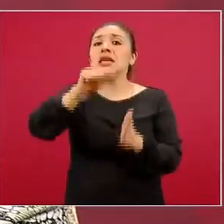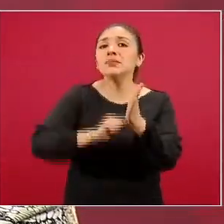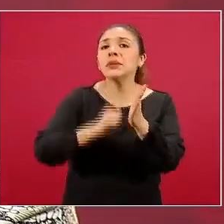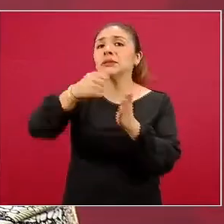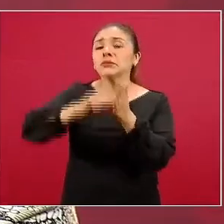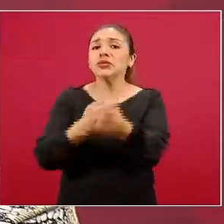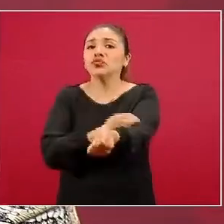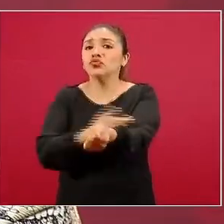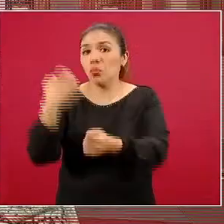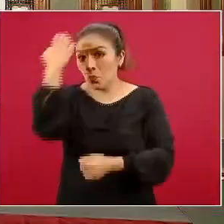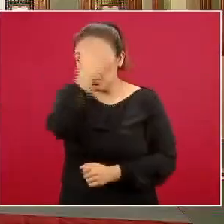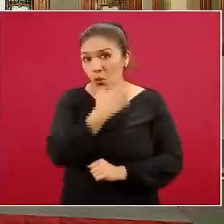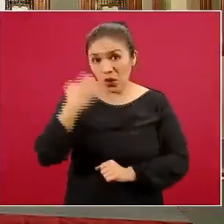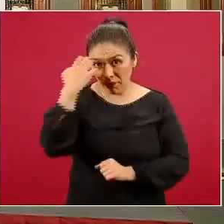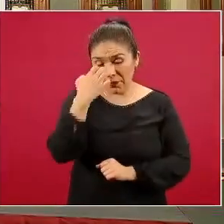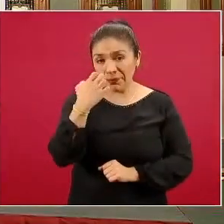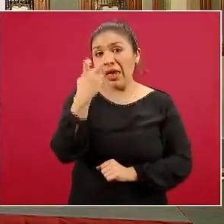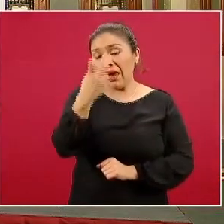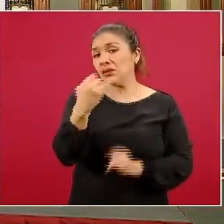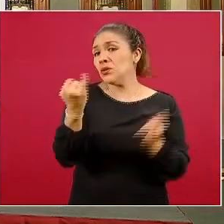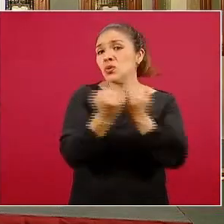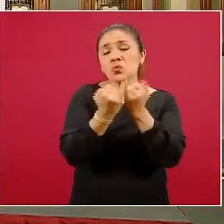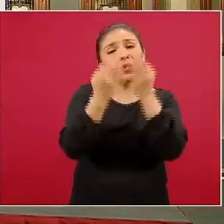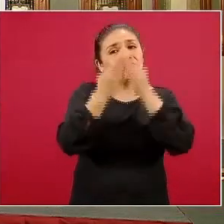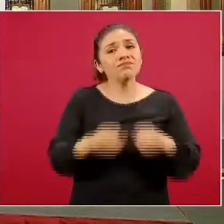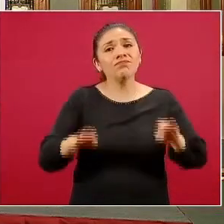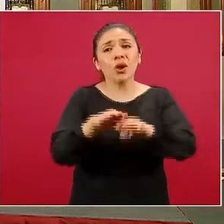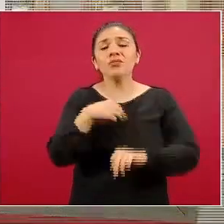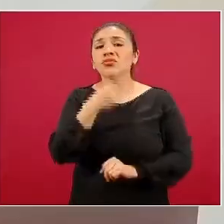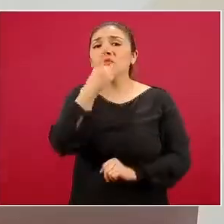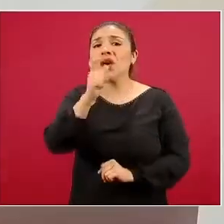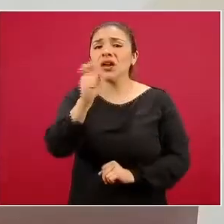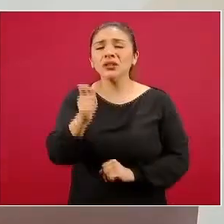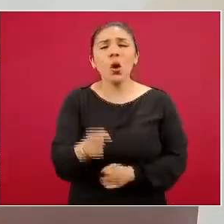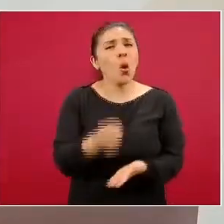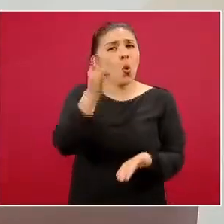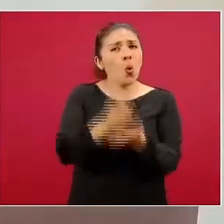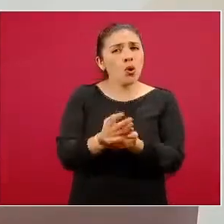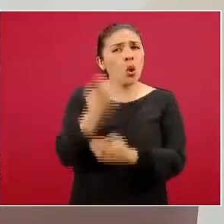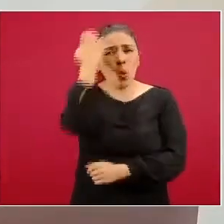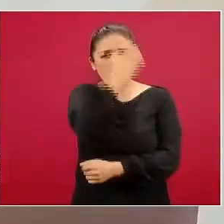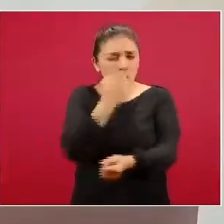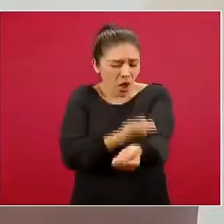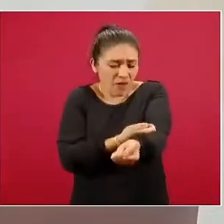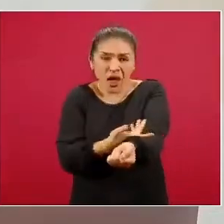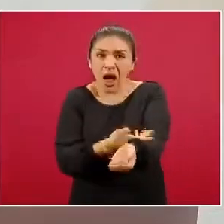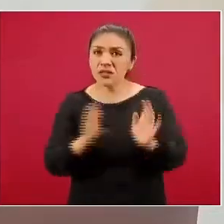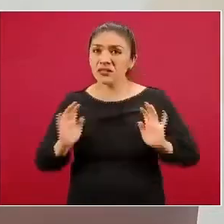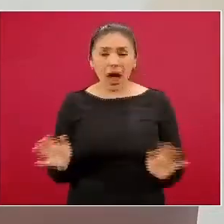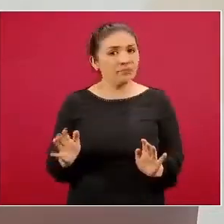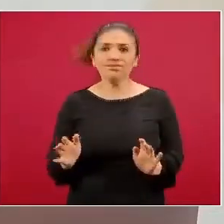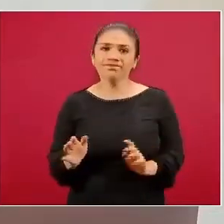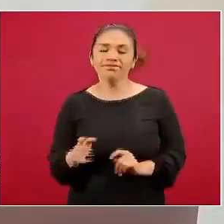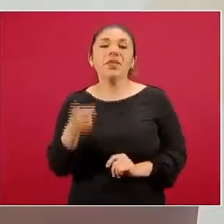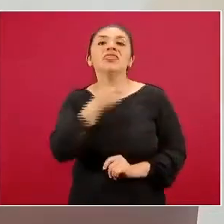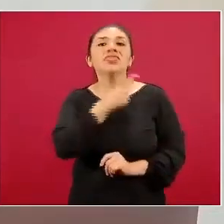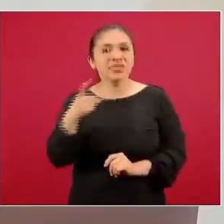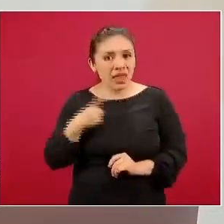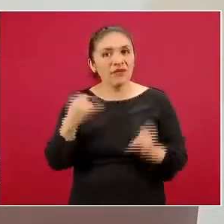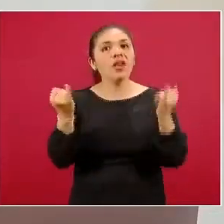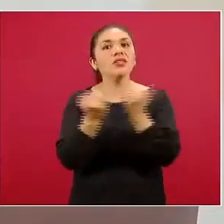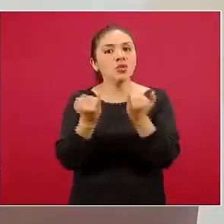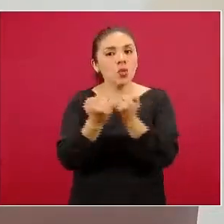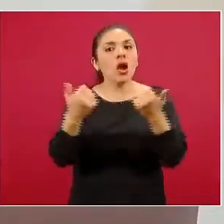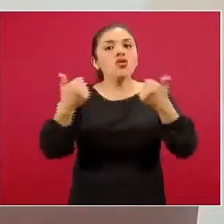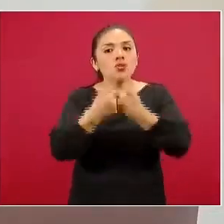y el mensaje también importante aquí es que no es nada más hacernos la prueba. Esto debe de estar